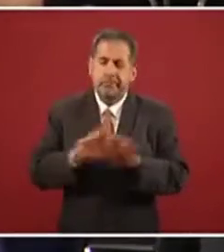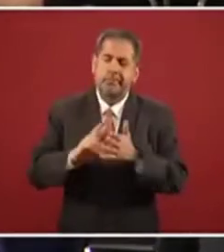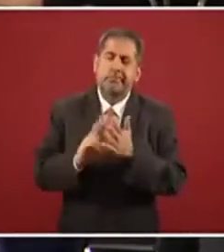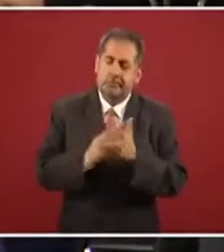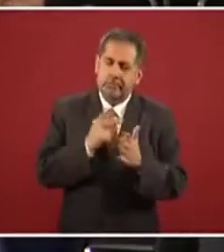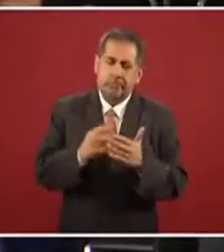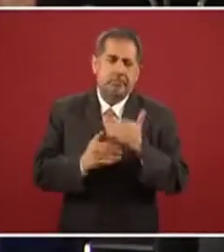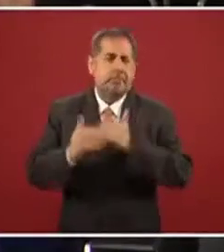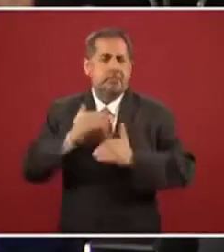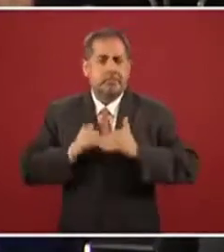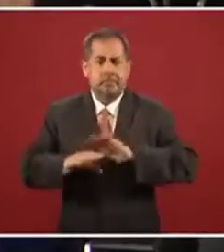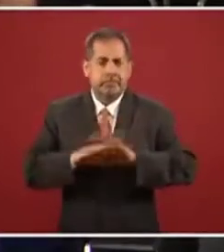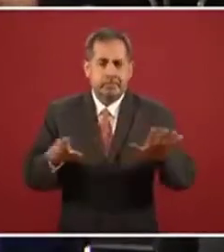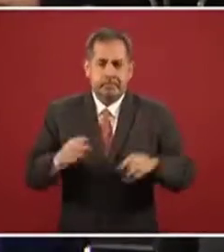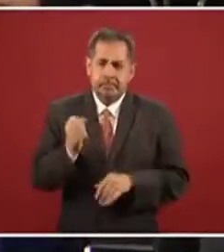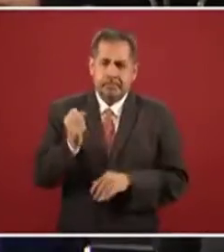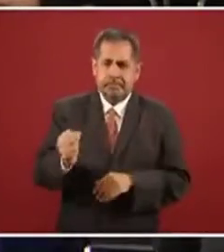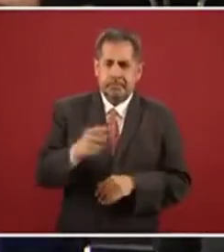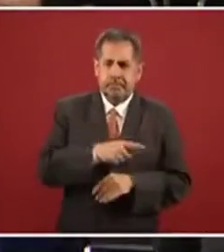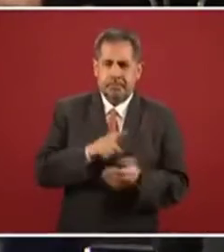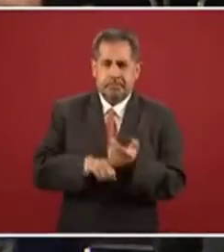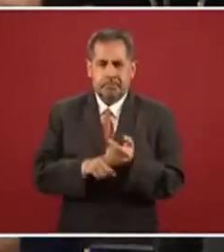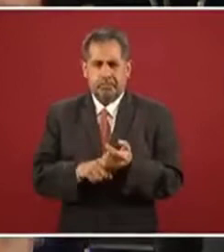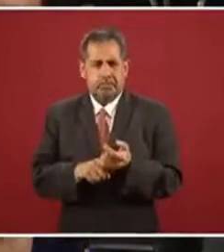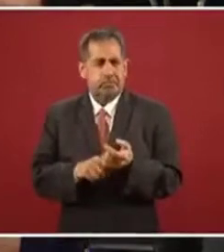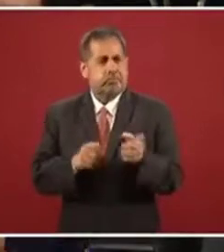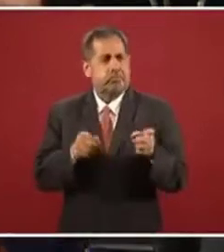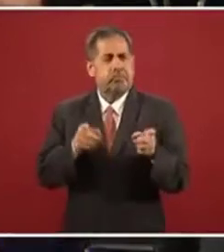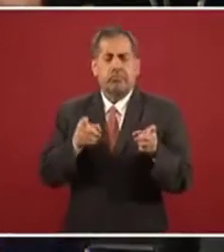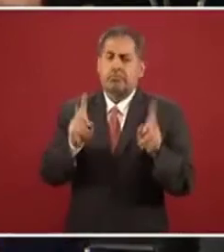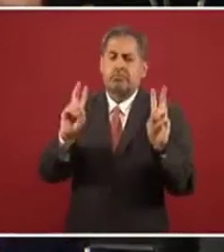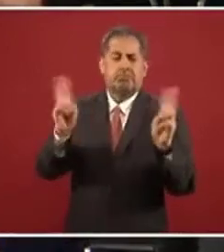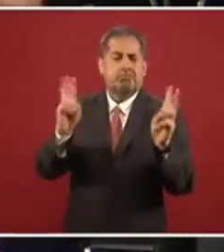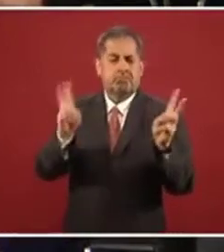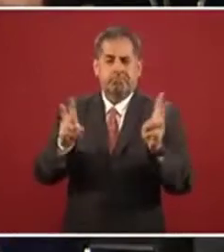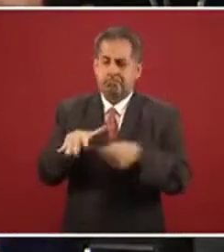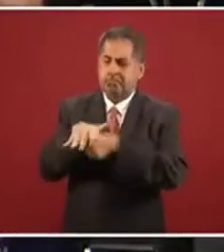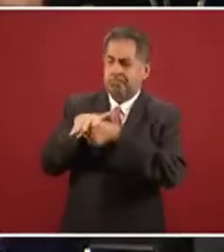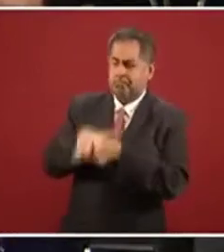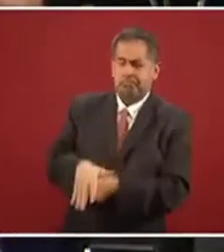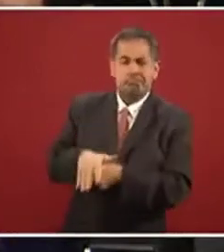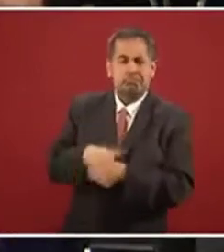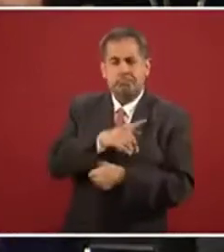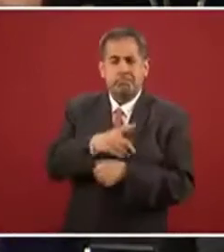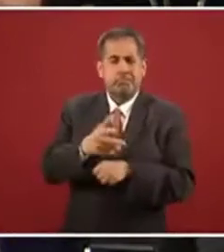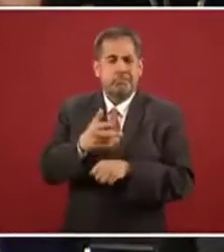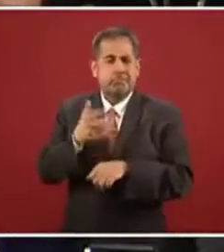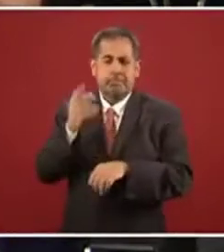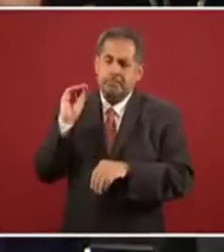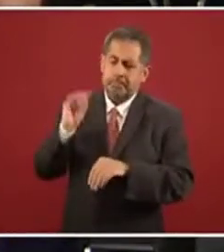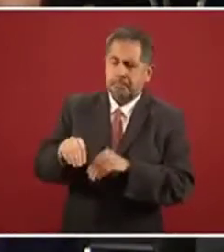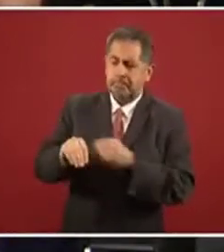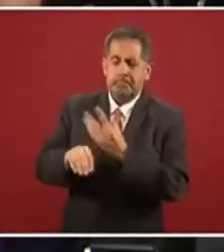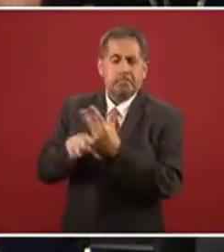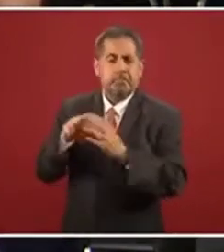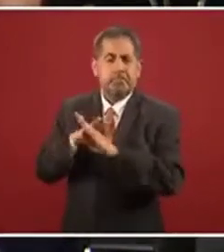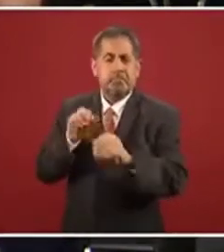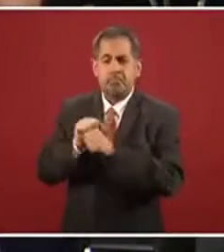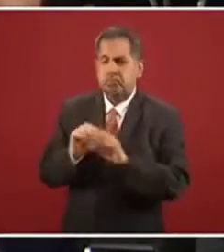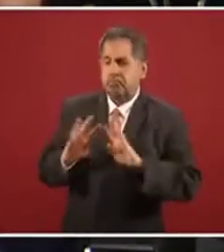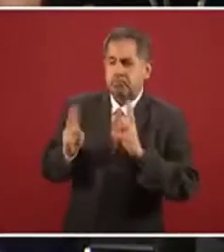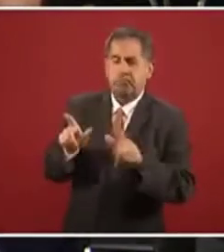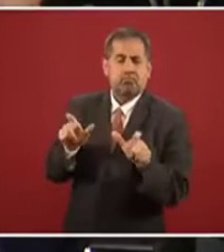llamar el modelo de la securitización, es decir, de la militarización del tema migratorio, por un